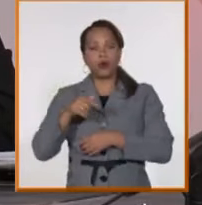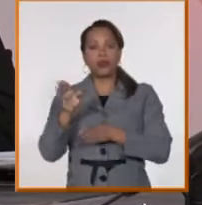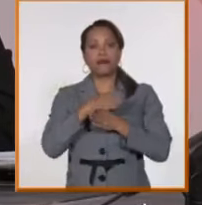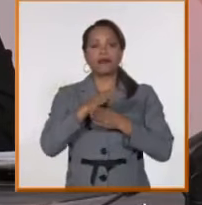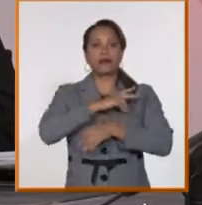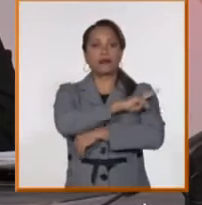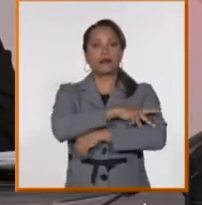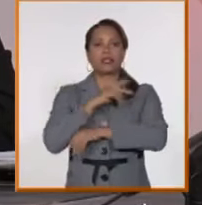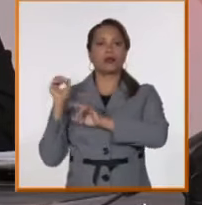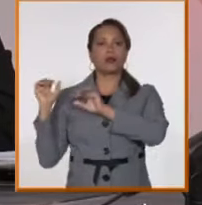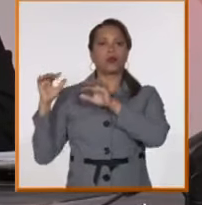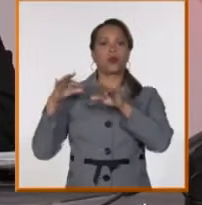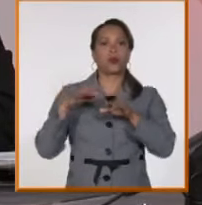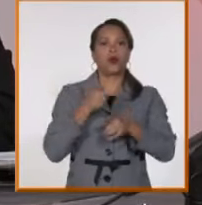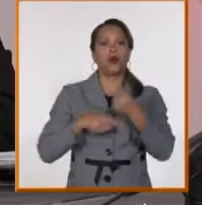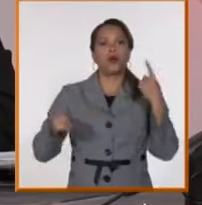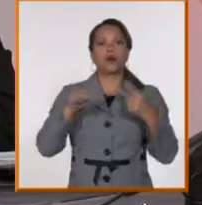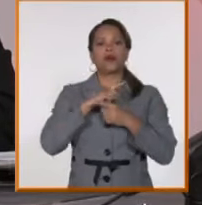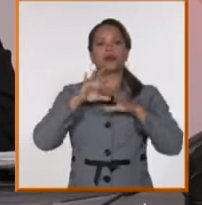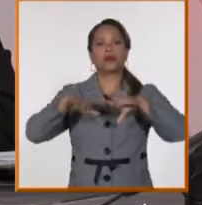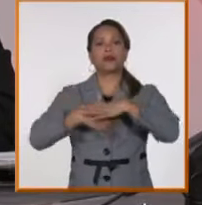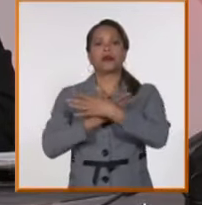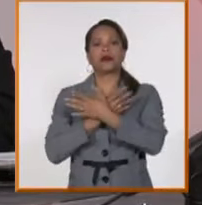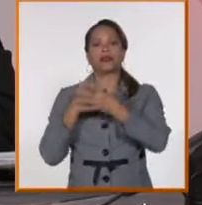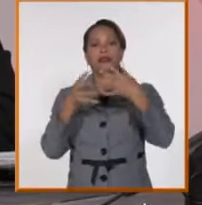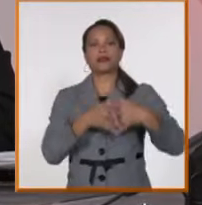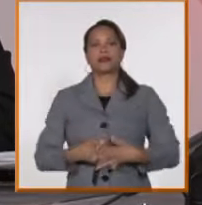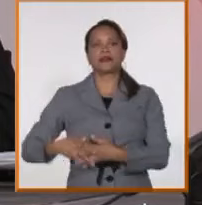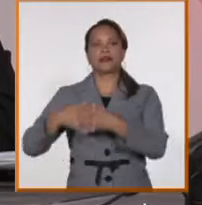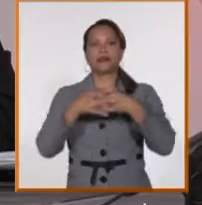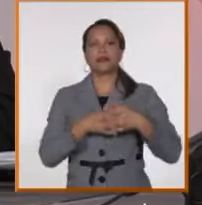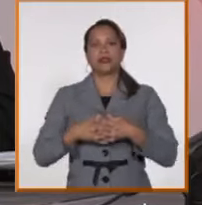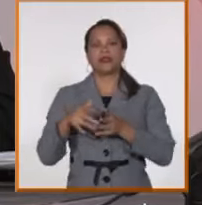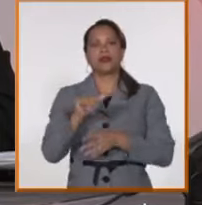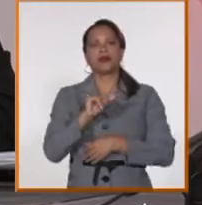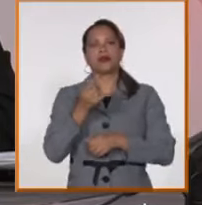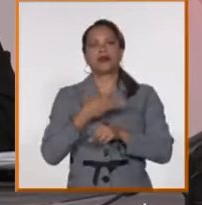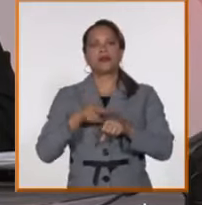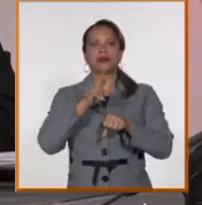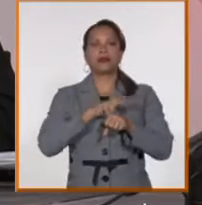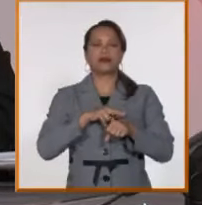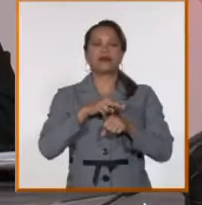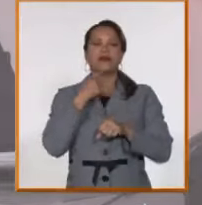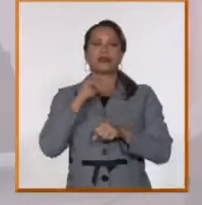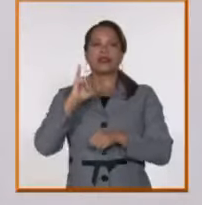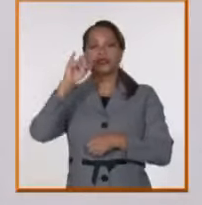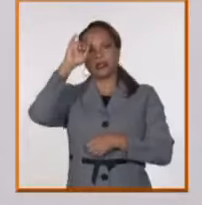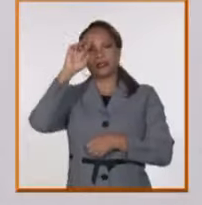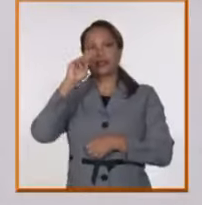países contra las embajadas de Estados Unidos y también las representaciones de